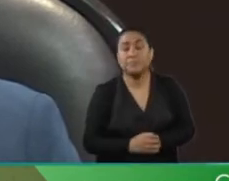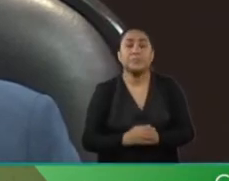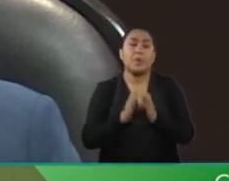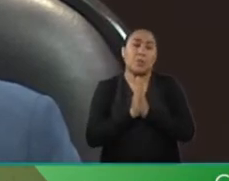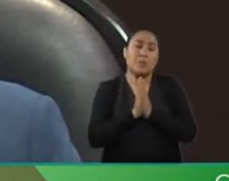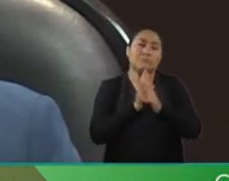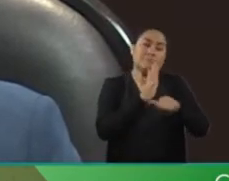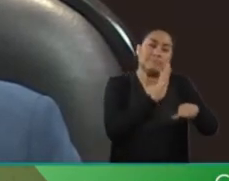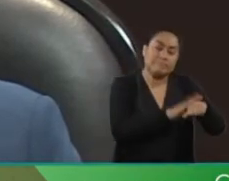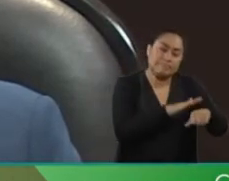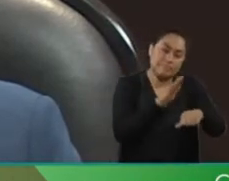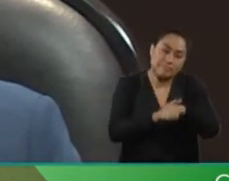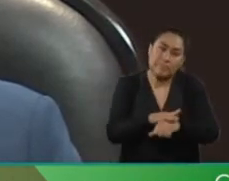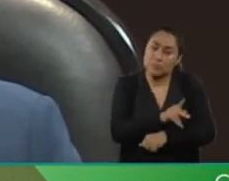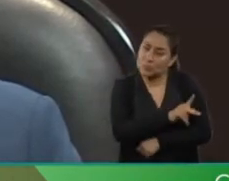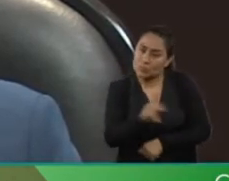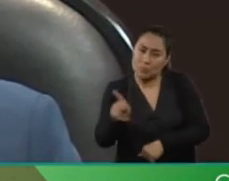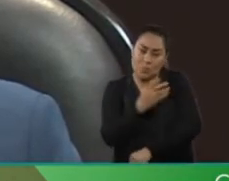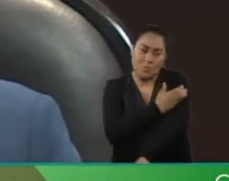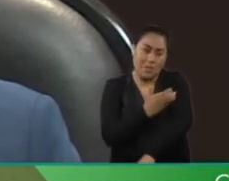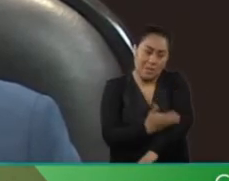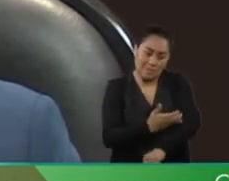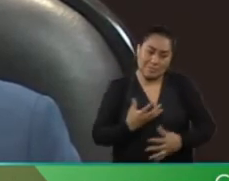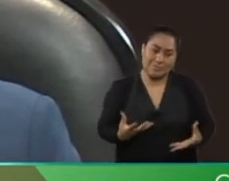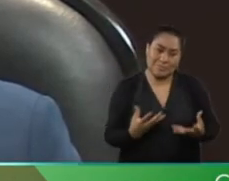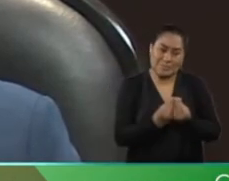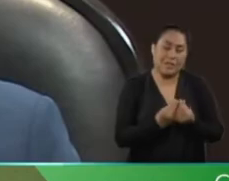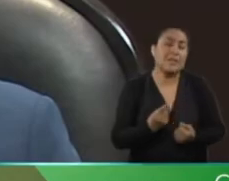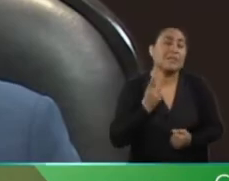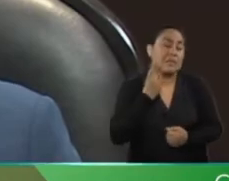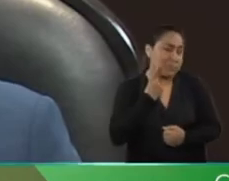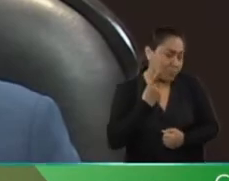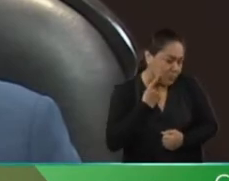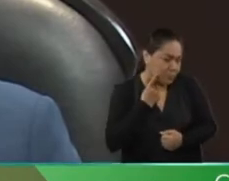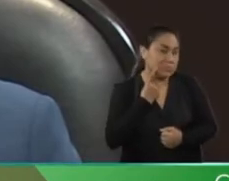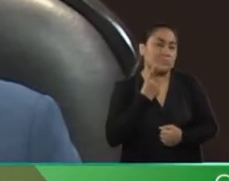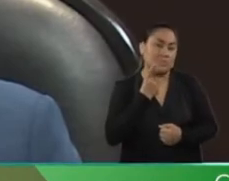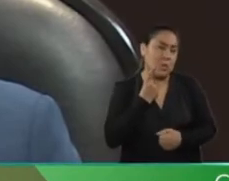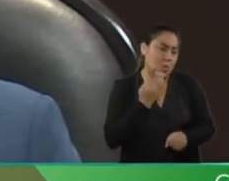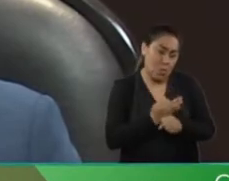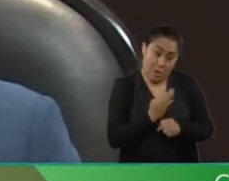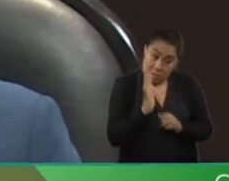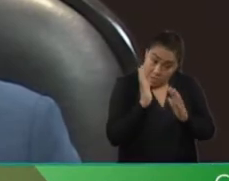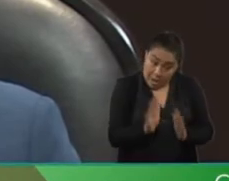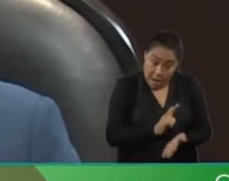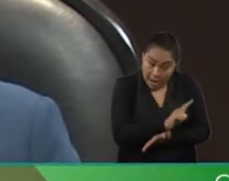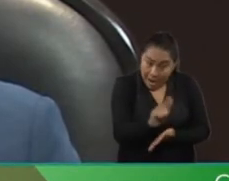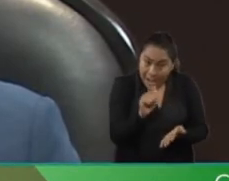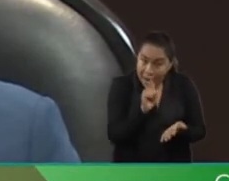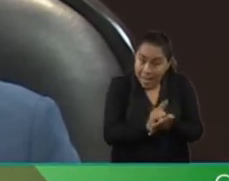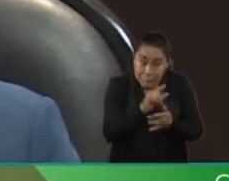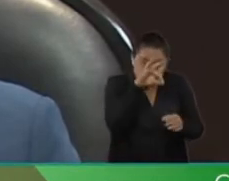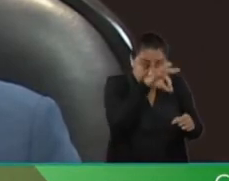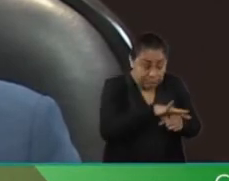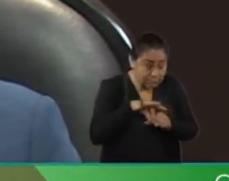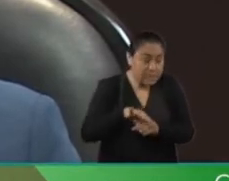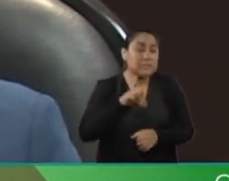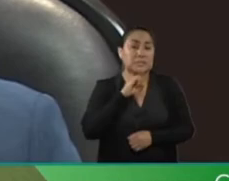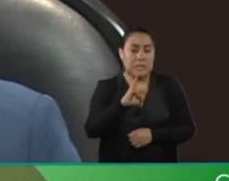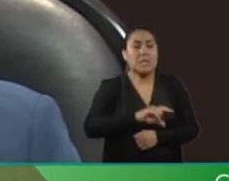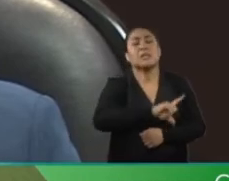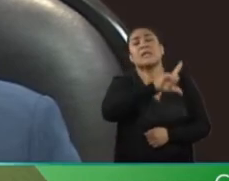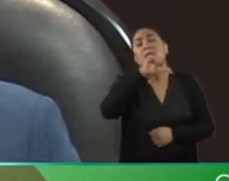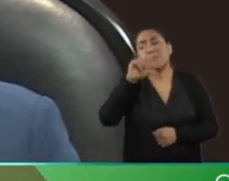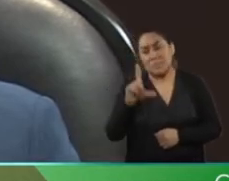llamado a todas y todos los compañeras y compañeros diputados para que de una vez aprobada esta reforma constitucional, procedamos